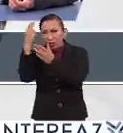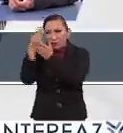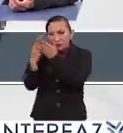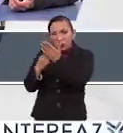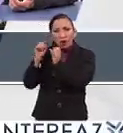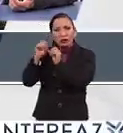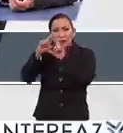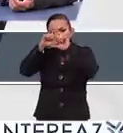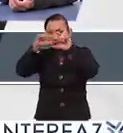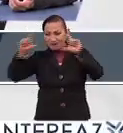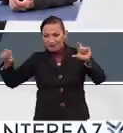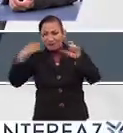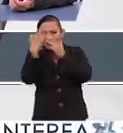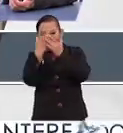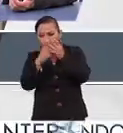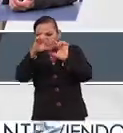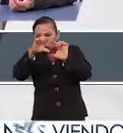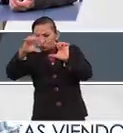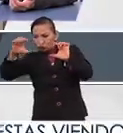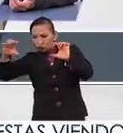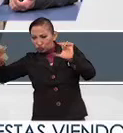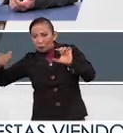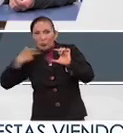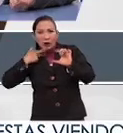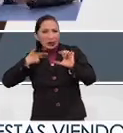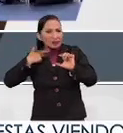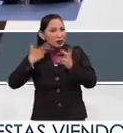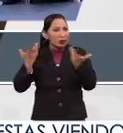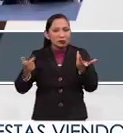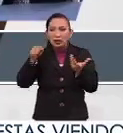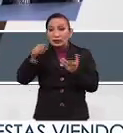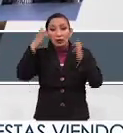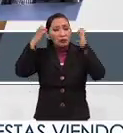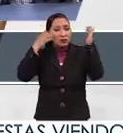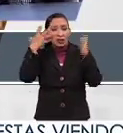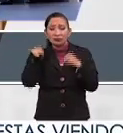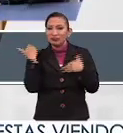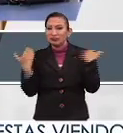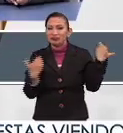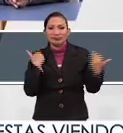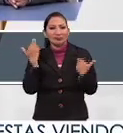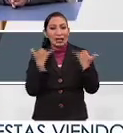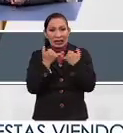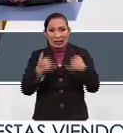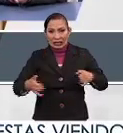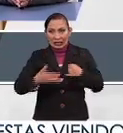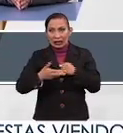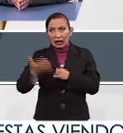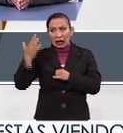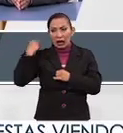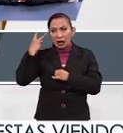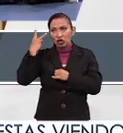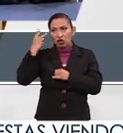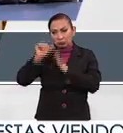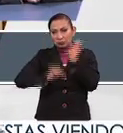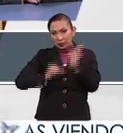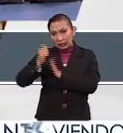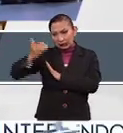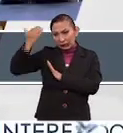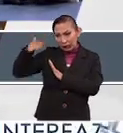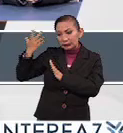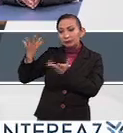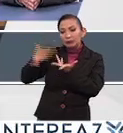tiras también o cartones políticos, etcétera. Entonces es una exposición bien divertida, la inauguramos hace un par de meses, que